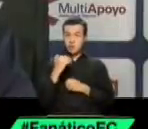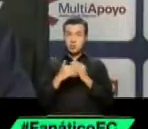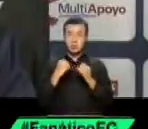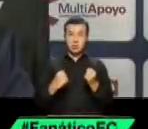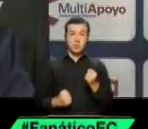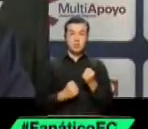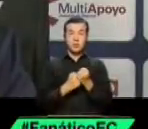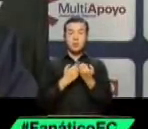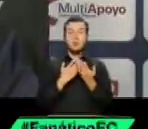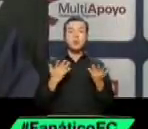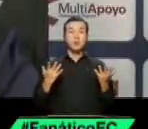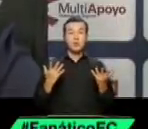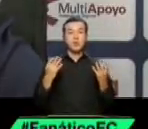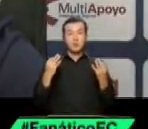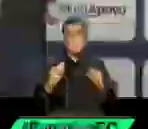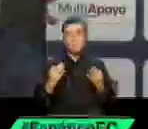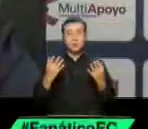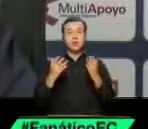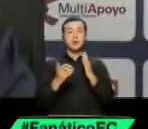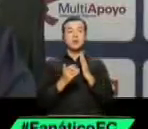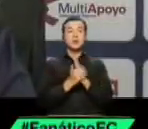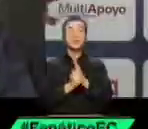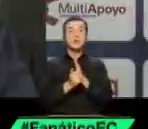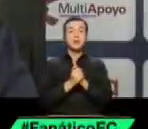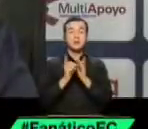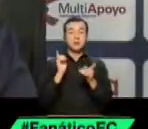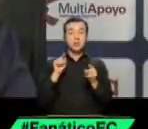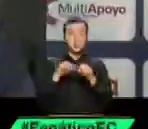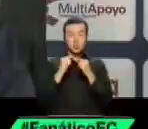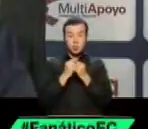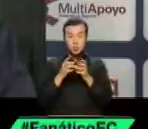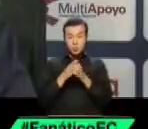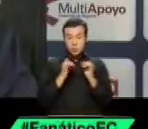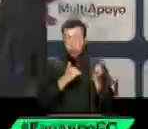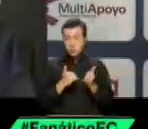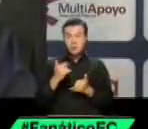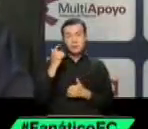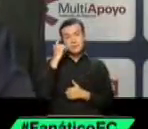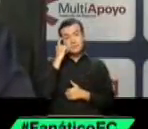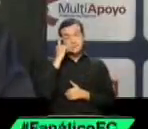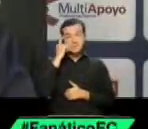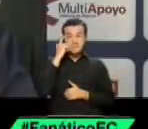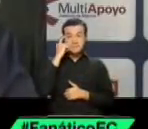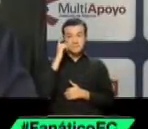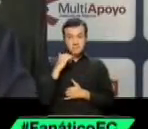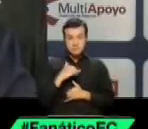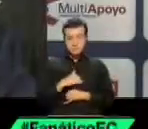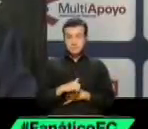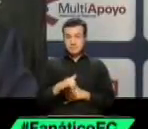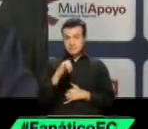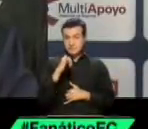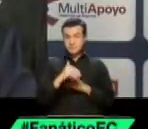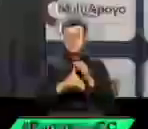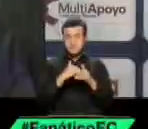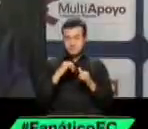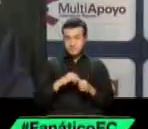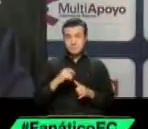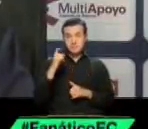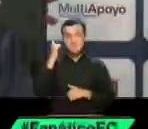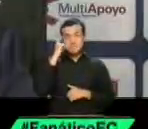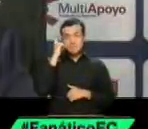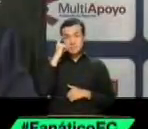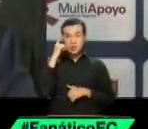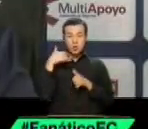aportar con talento en el aspecto colectivo. Esa es la idea, ¿no? Es seguir con esta filosofía del